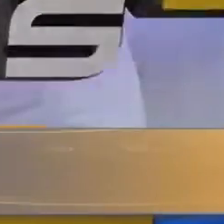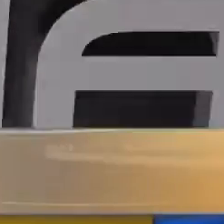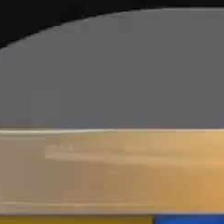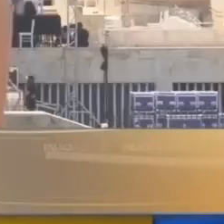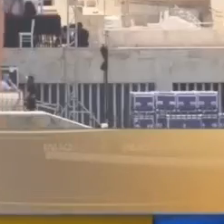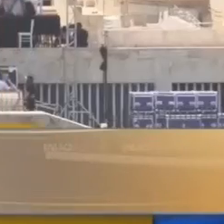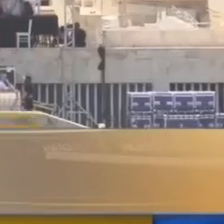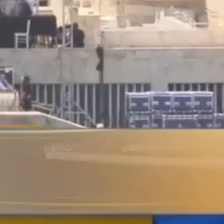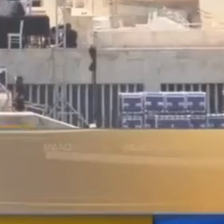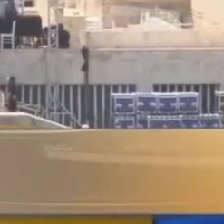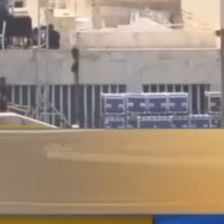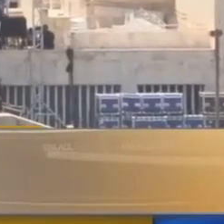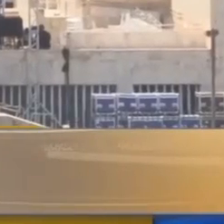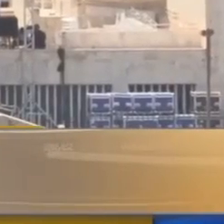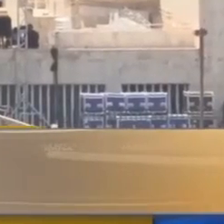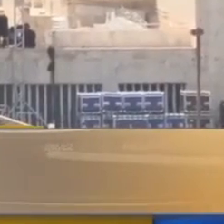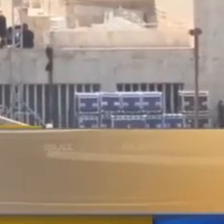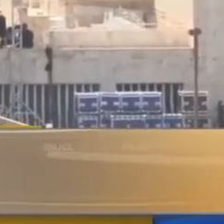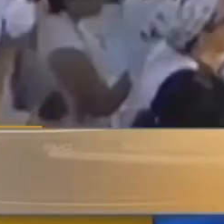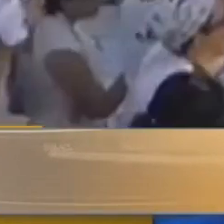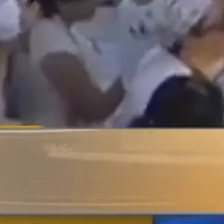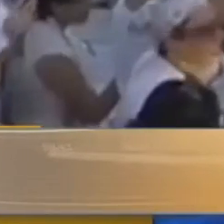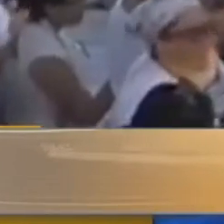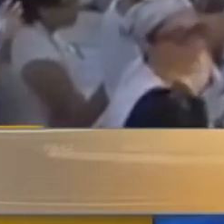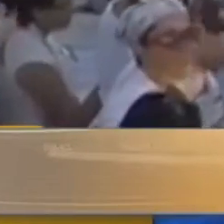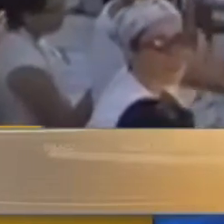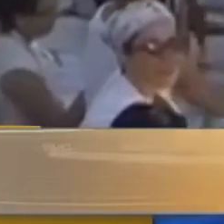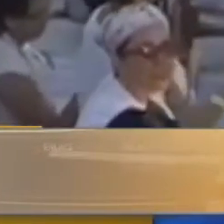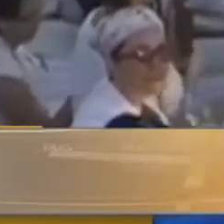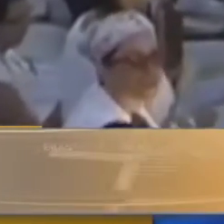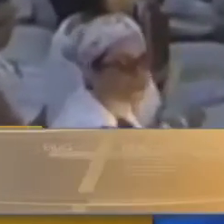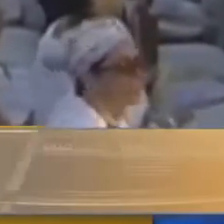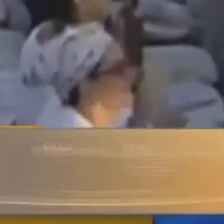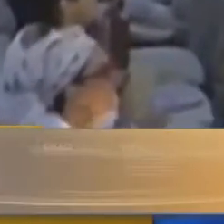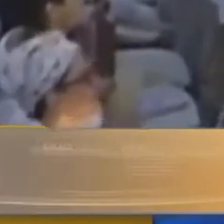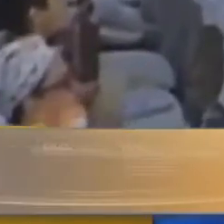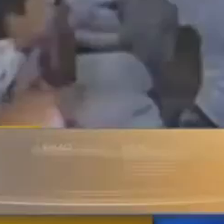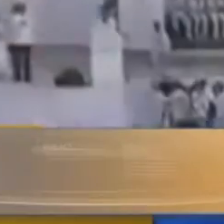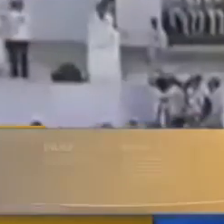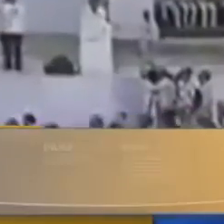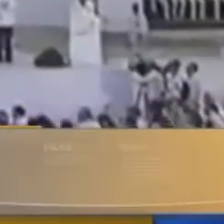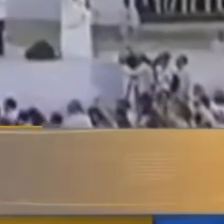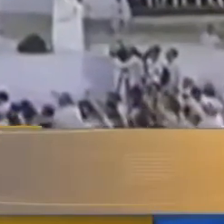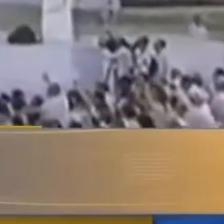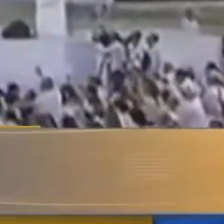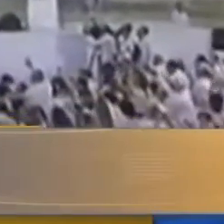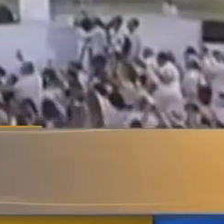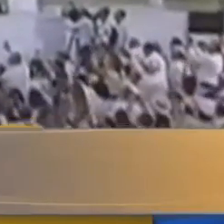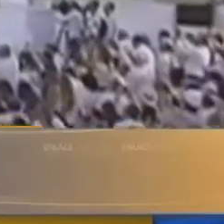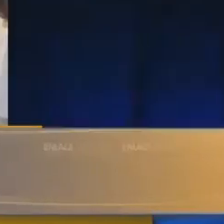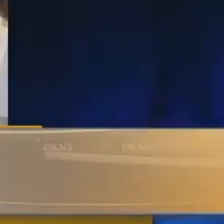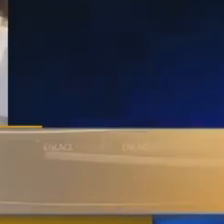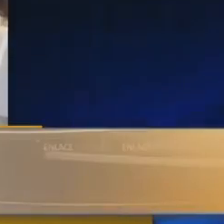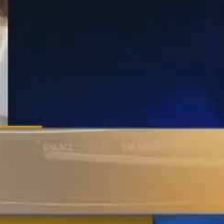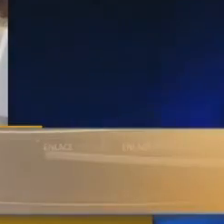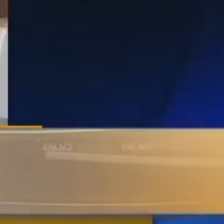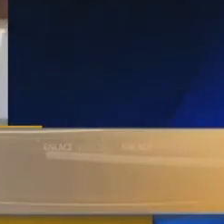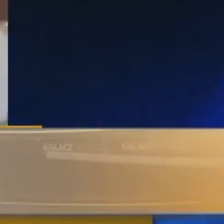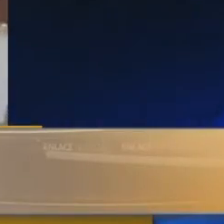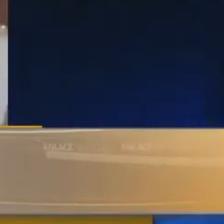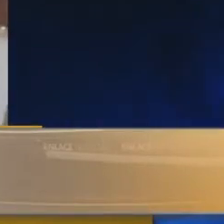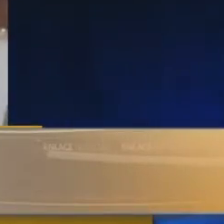acuerdos. Lina Brujés, enviada especial de Enlace Noticias a Cartagena para los actos de firma de los acuerdos de paz, es noticia mundial por sus